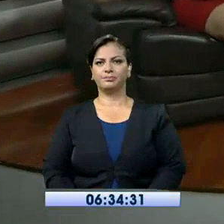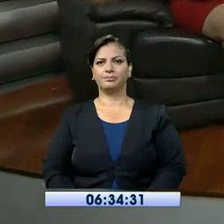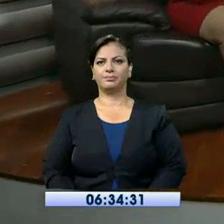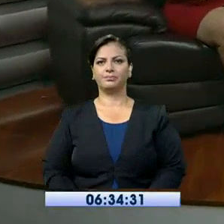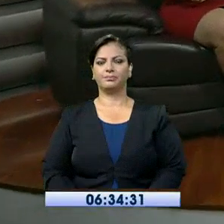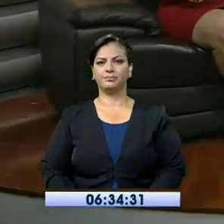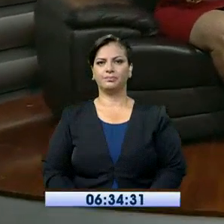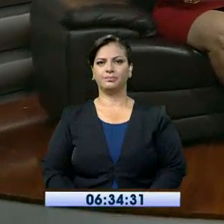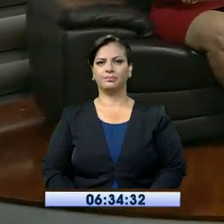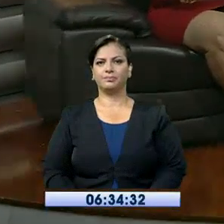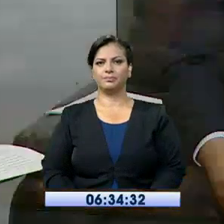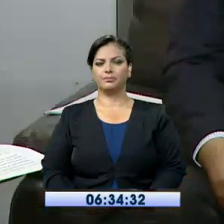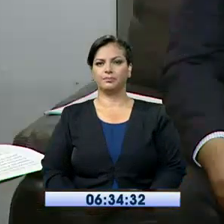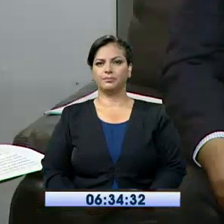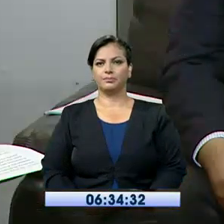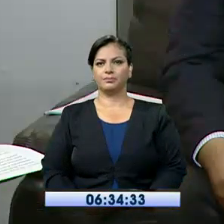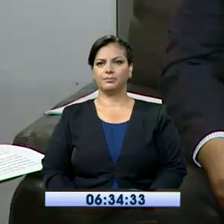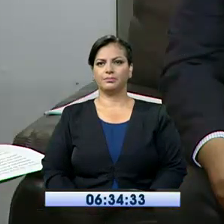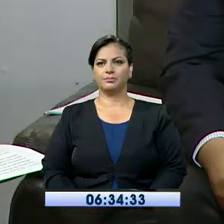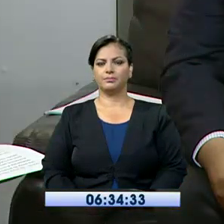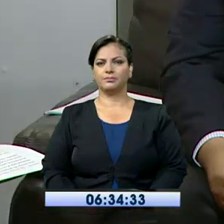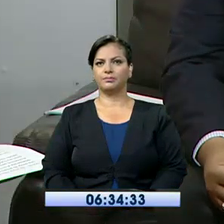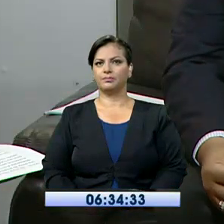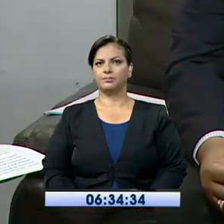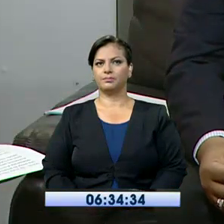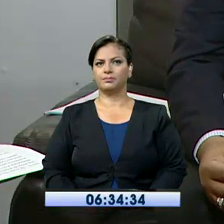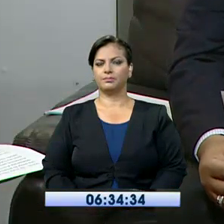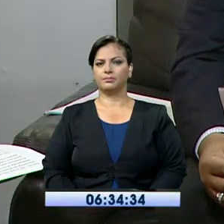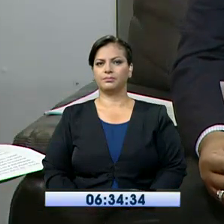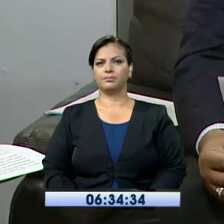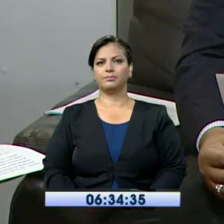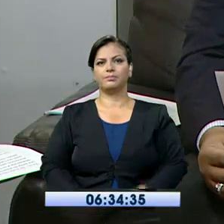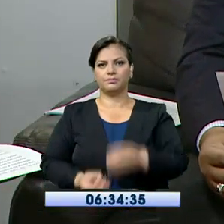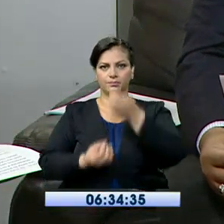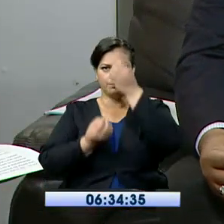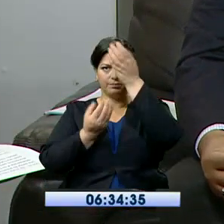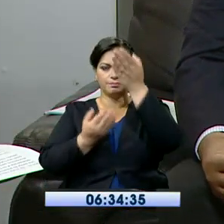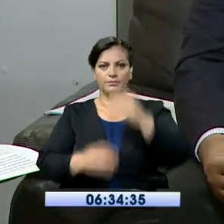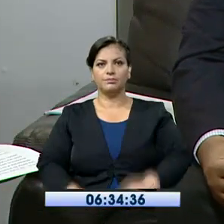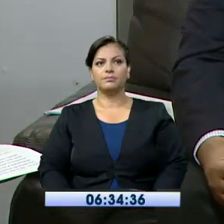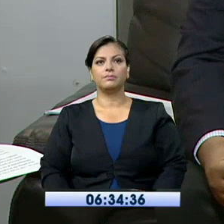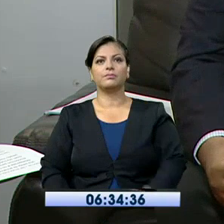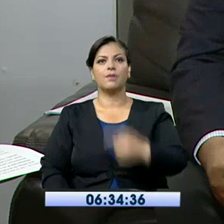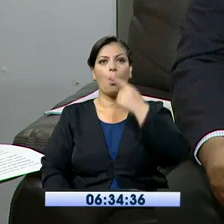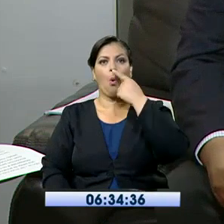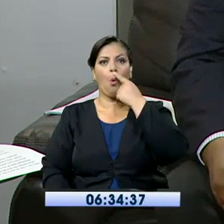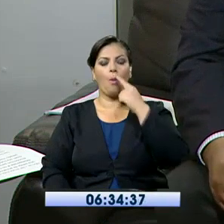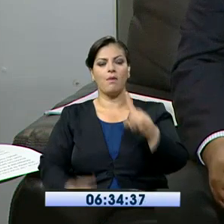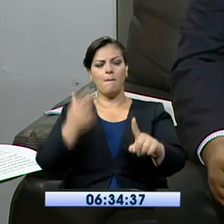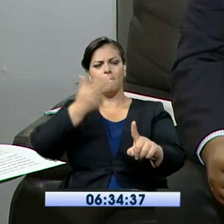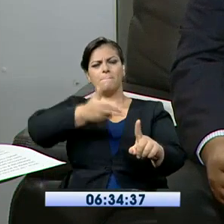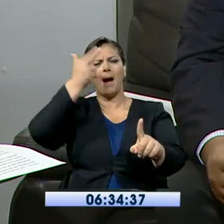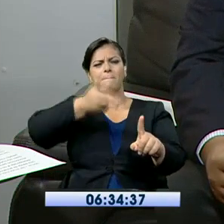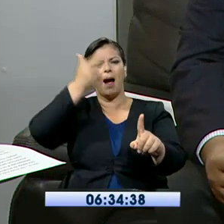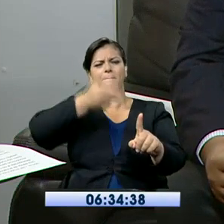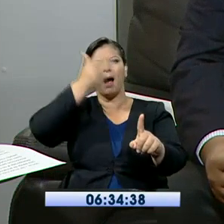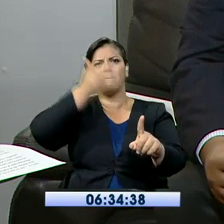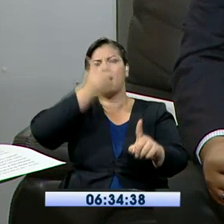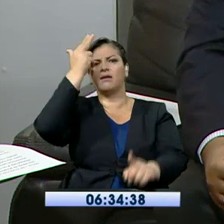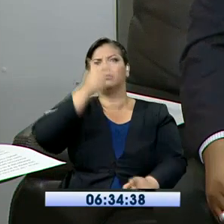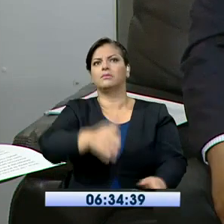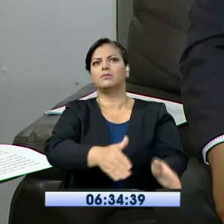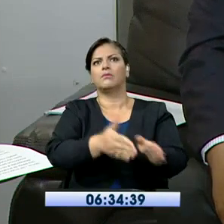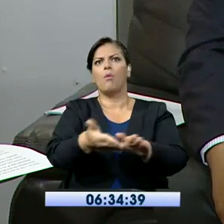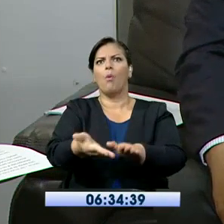Por otra parte, Luis, amigos televidentes, un hombre fue asesinado de 5 balazos, esto en Banta, en la provincia de